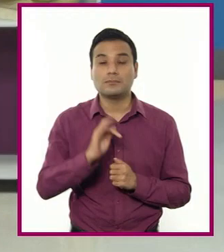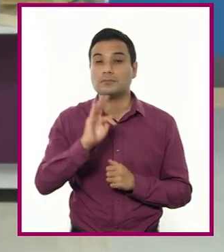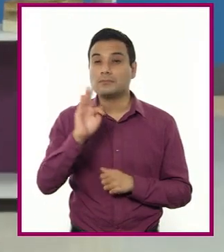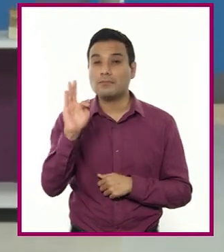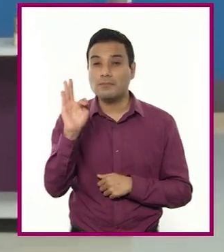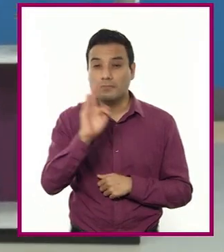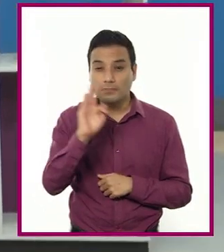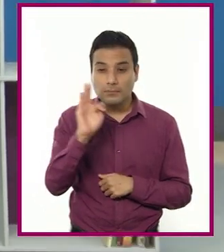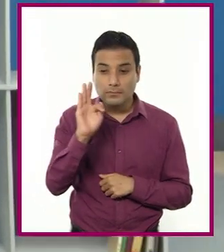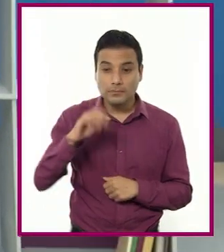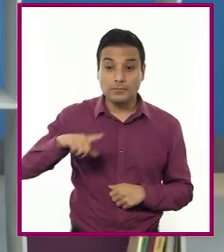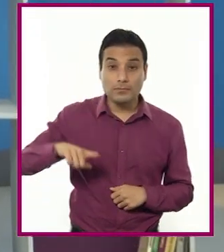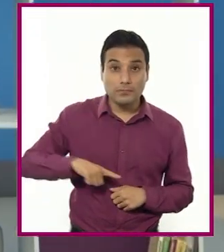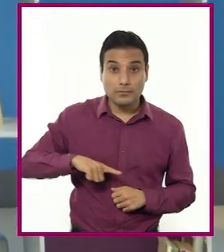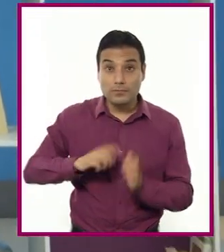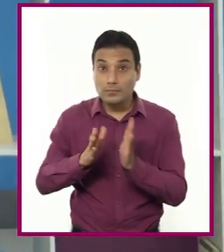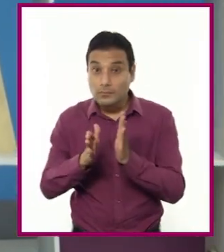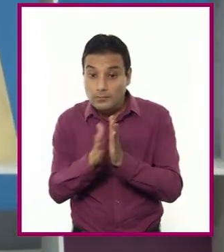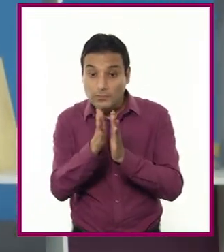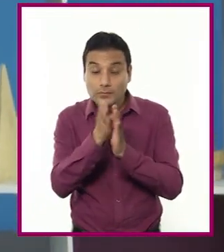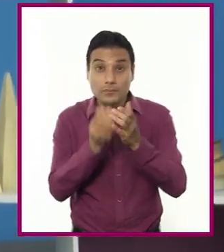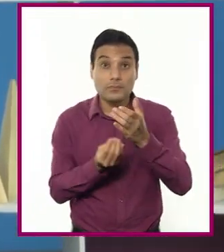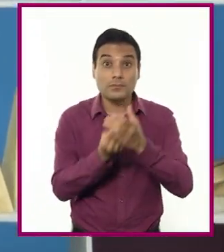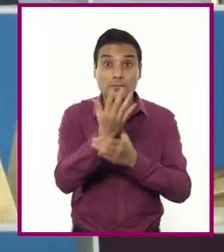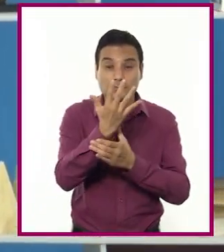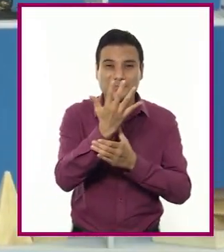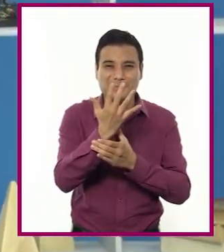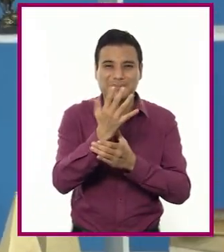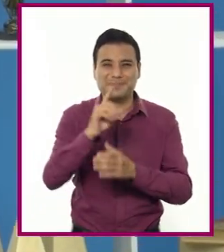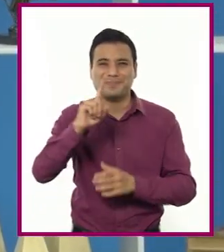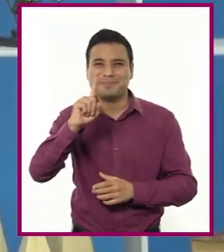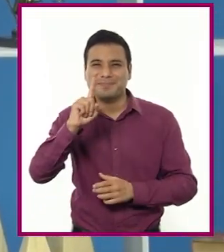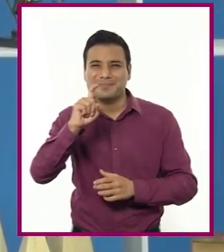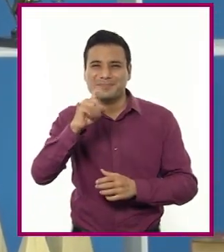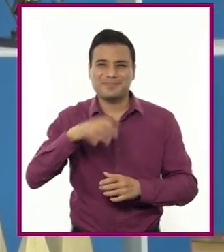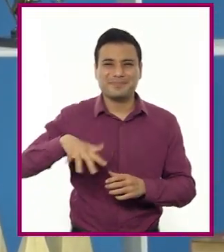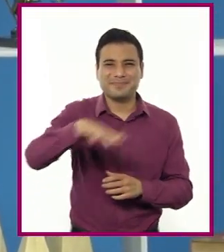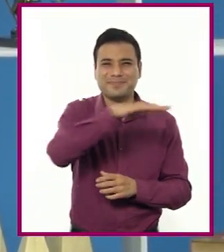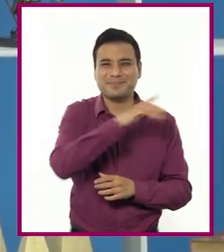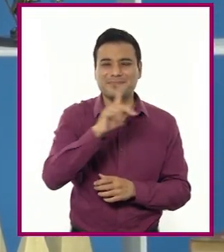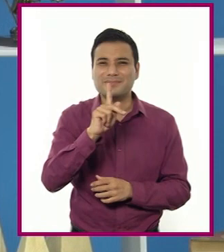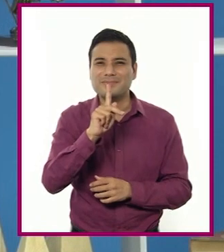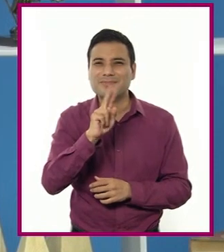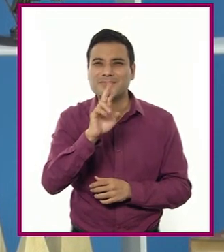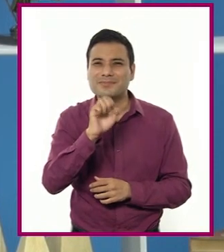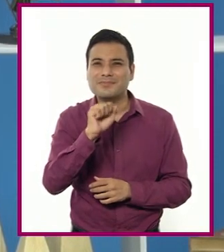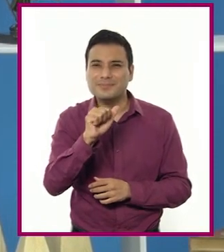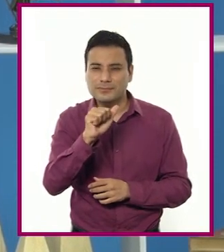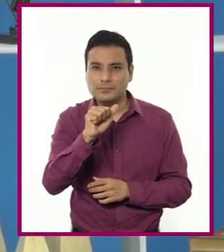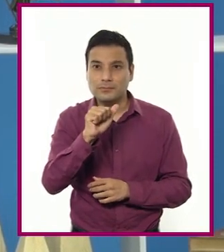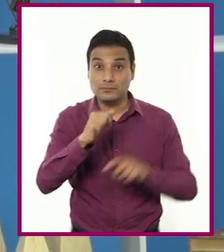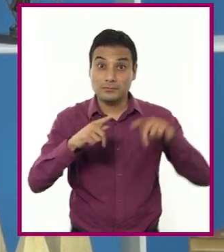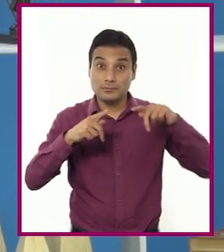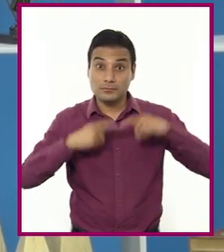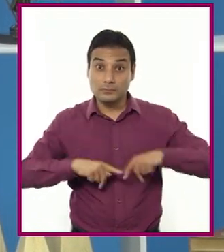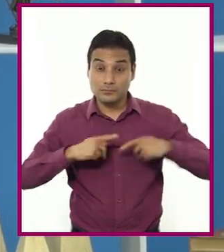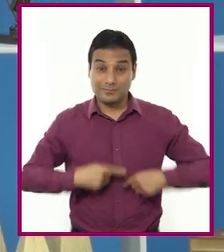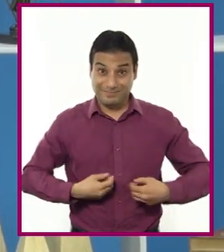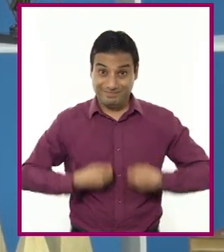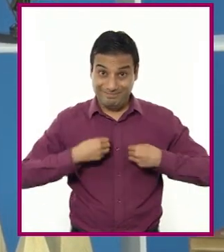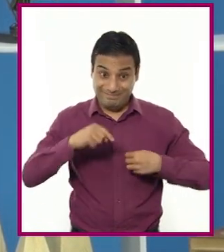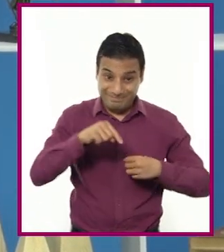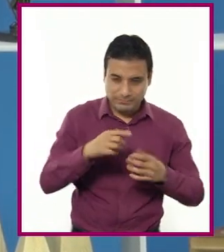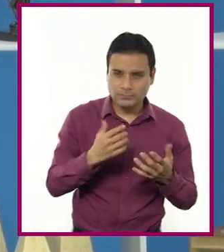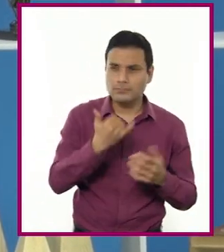pobladores consideran que se afectan sus intereses, pueden apelar al derecho de petición, que está presente en el